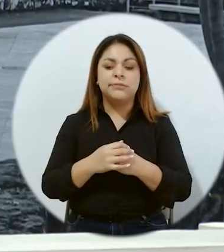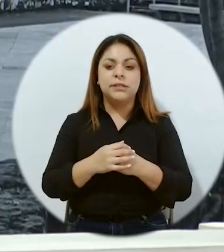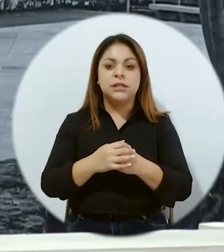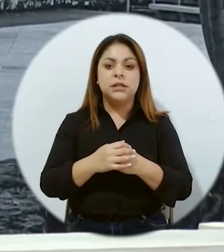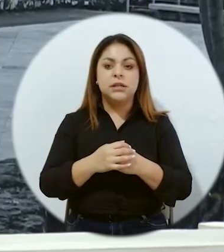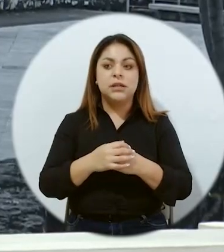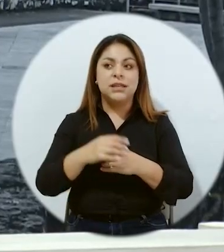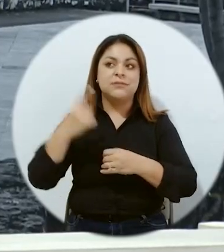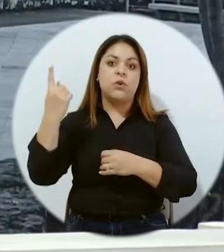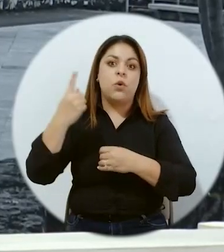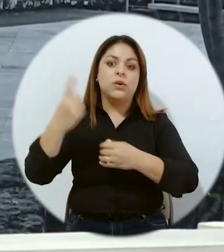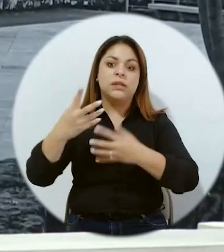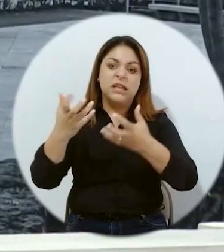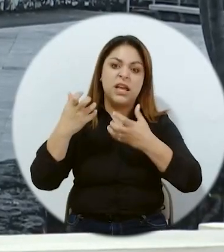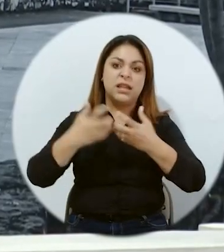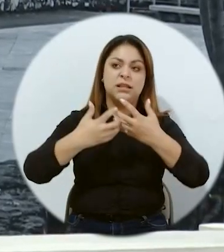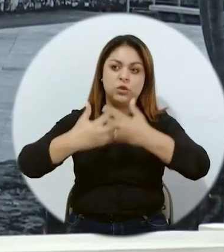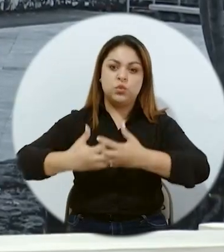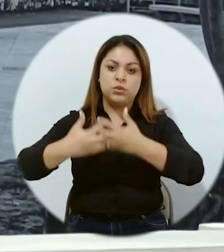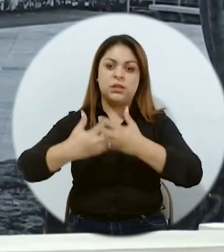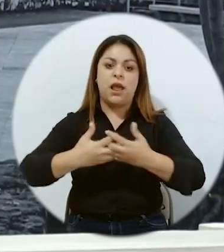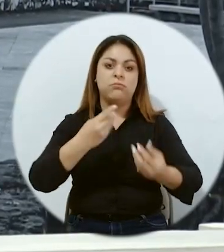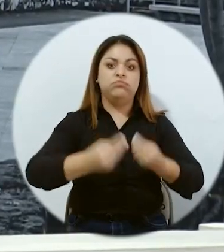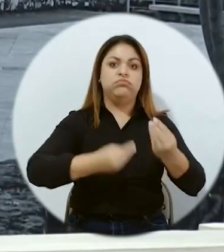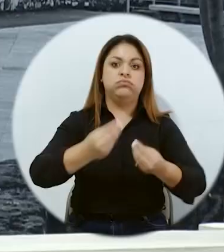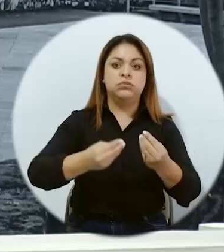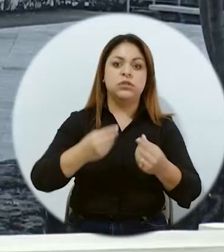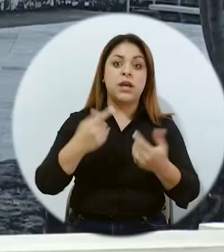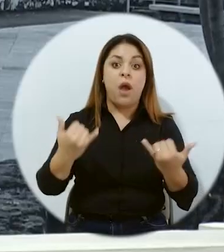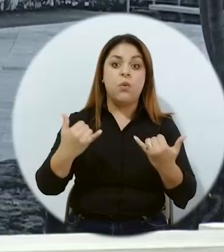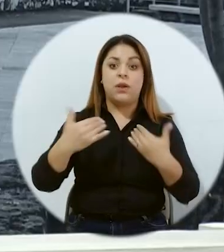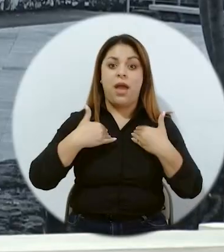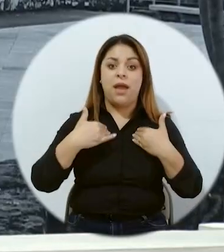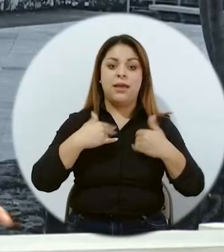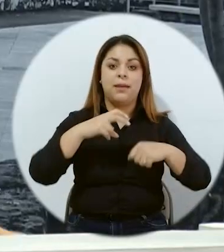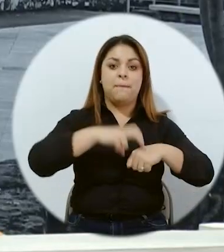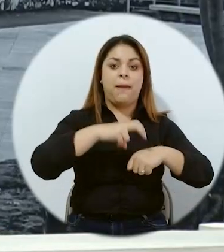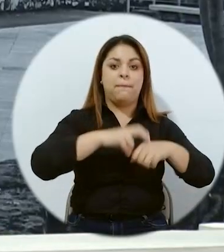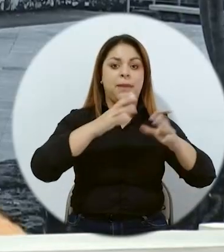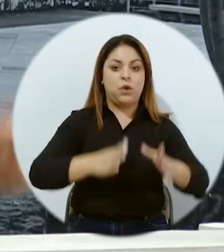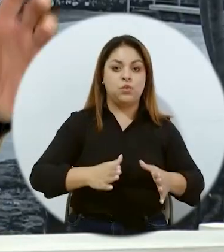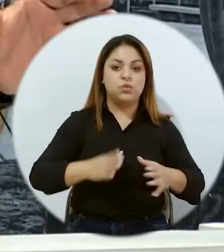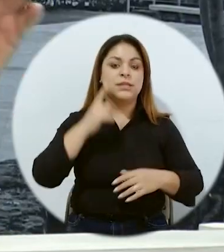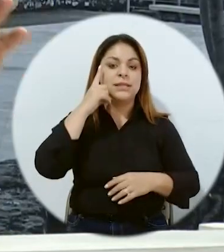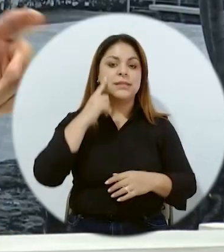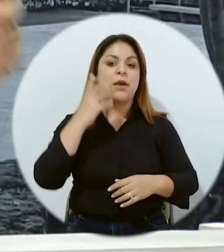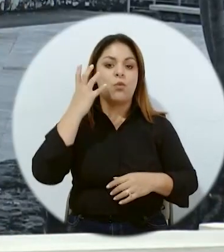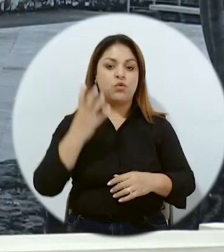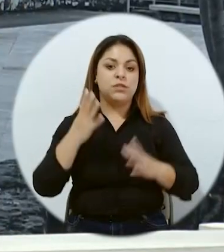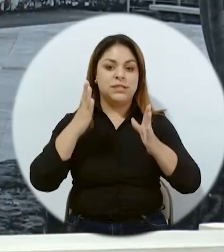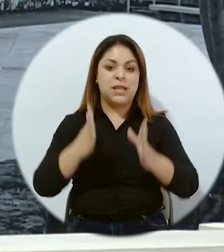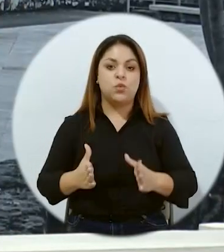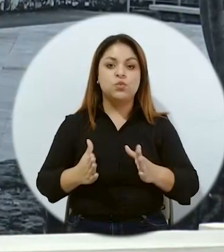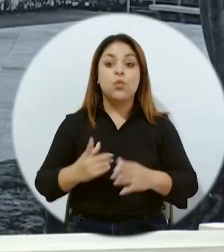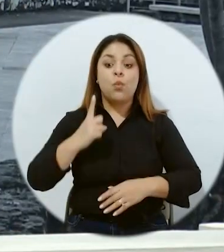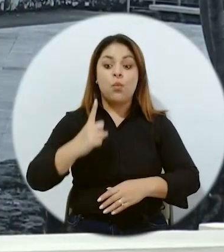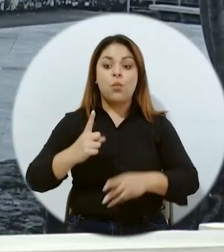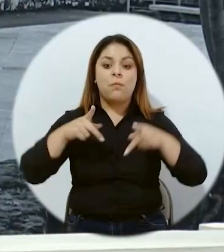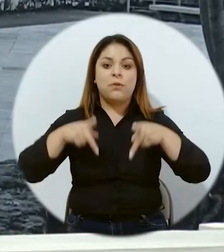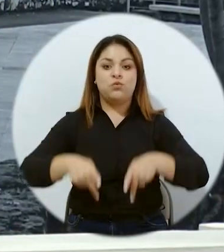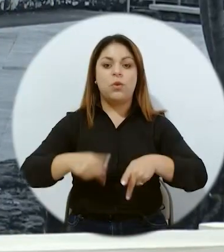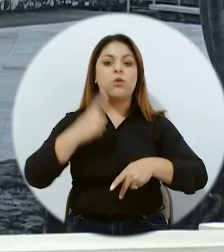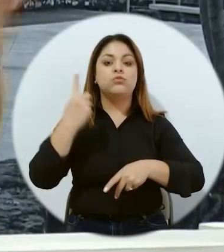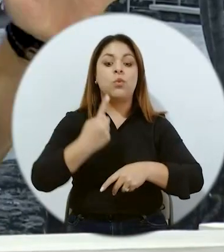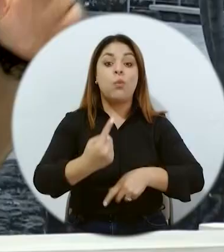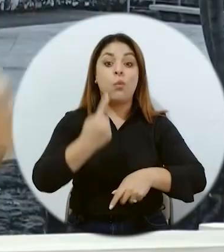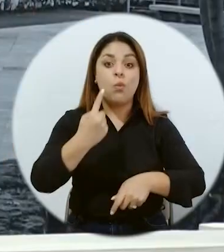imponer el modelo agroindustrial, que se especializa. Entonces hoy hablamos de paperos, cebolleros y así por delante, ¿verdad? Campesinos y campesinas que solo producen algo, un